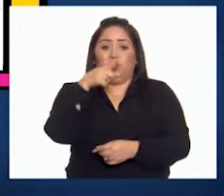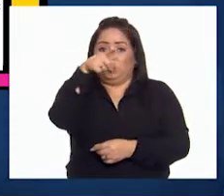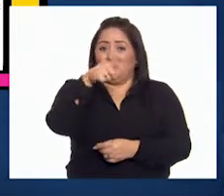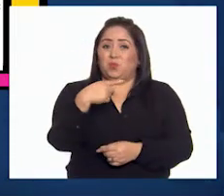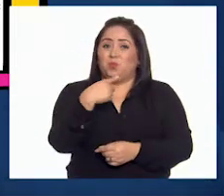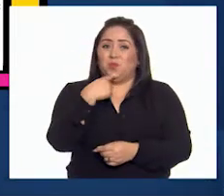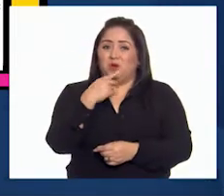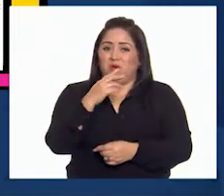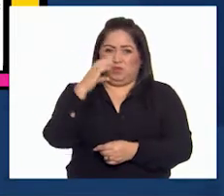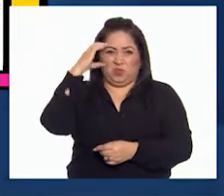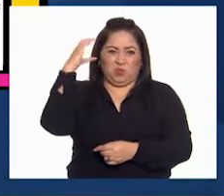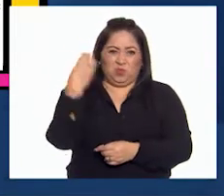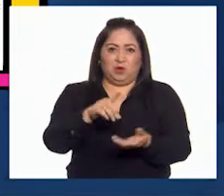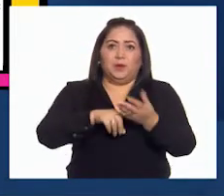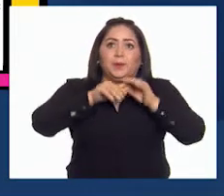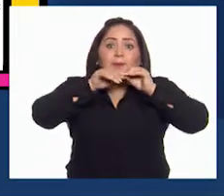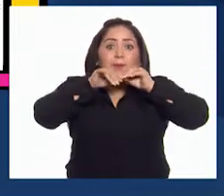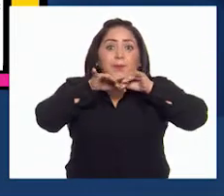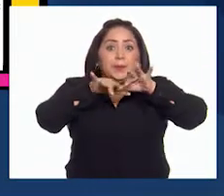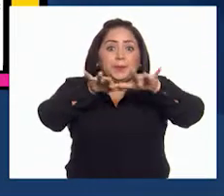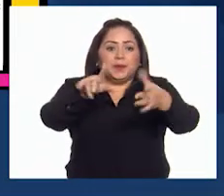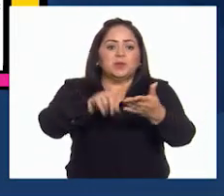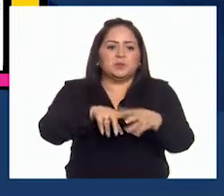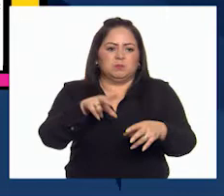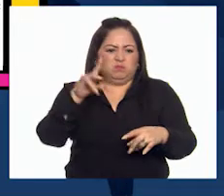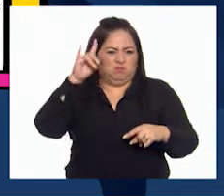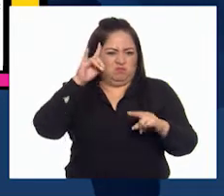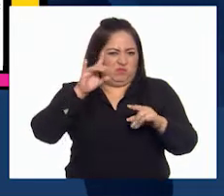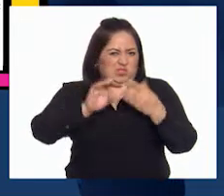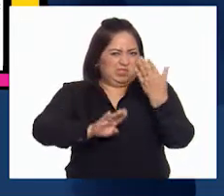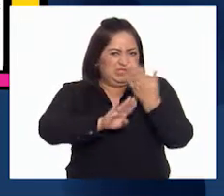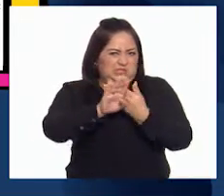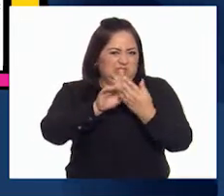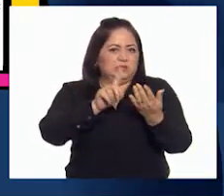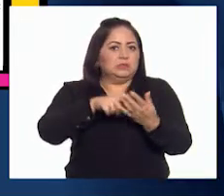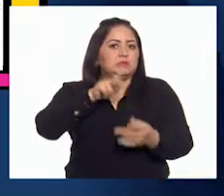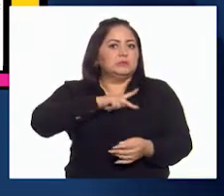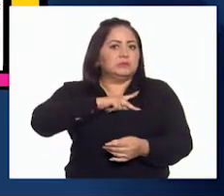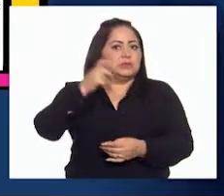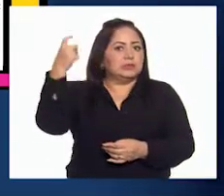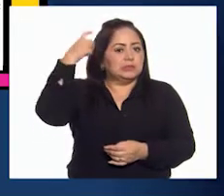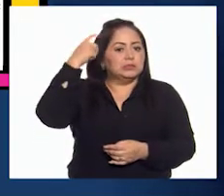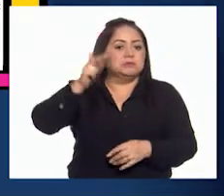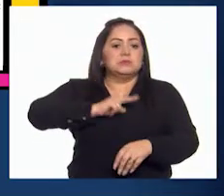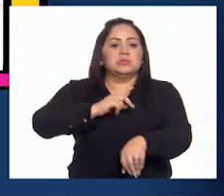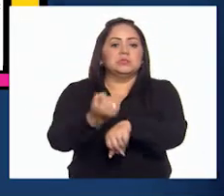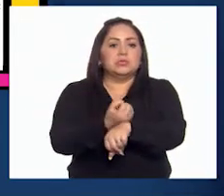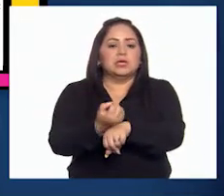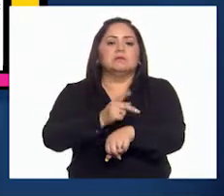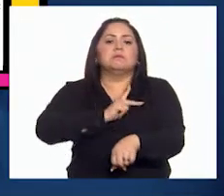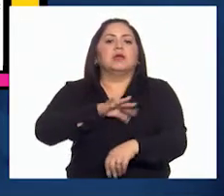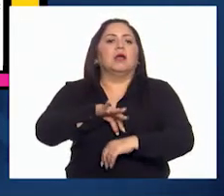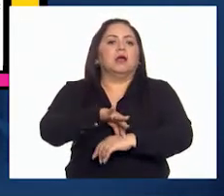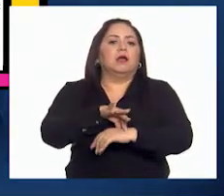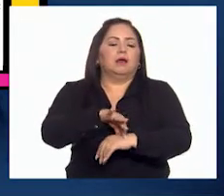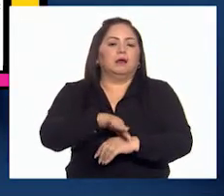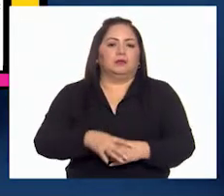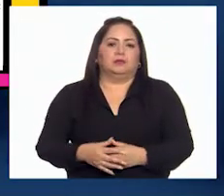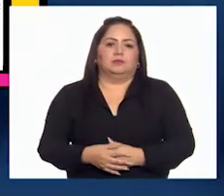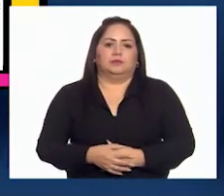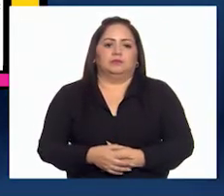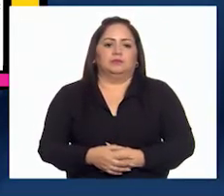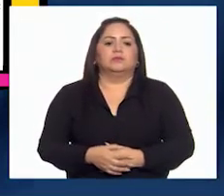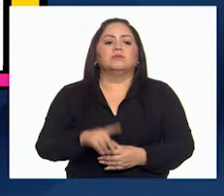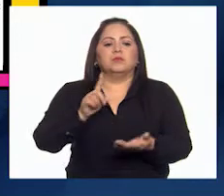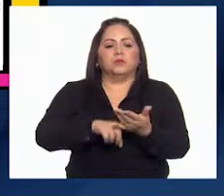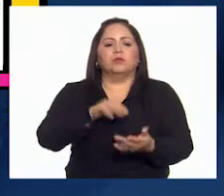boca cruel desparrama en el aire, monstruo asesino, es mi cerebro, mi sangre y mi carne.